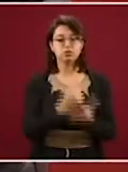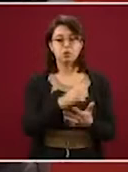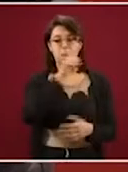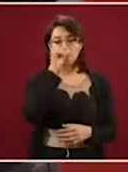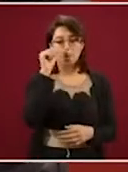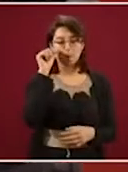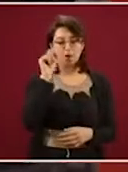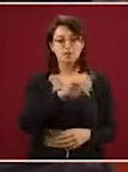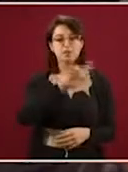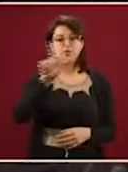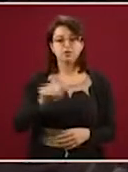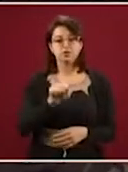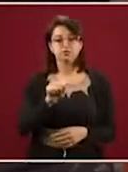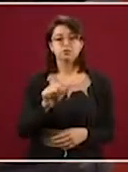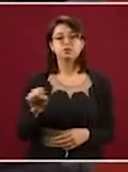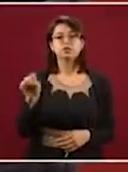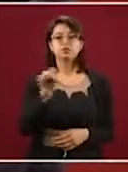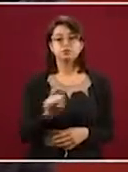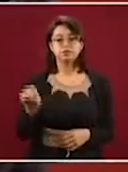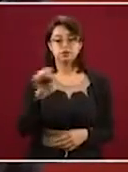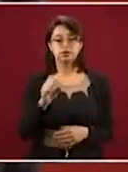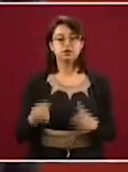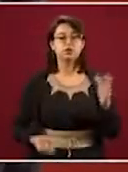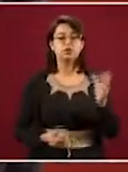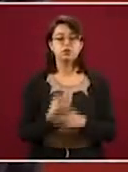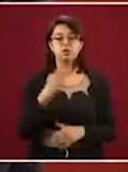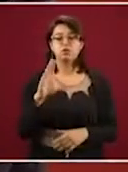el sábado nuevo Casas Grandes